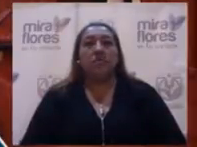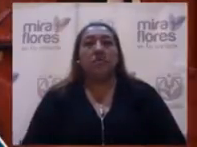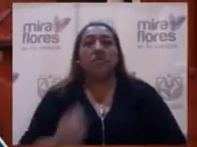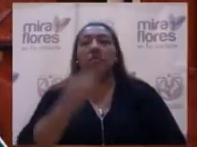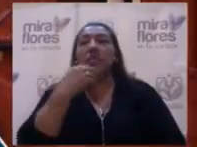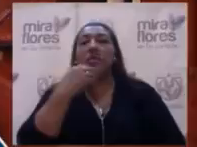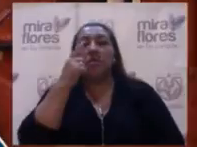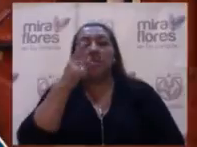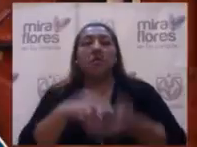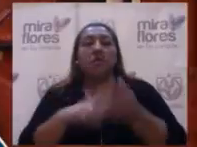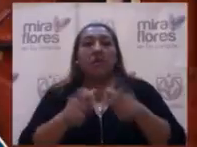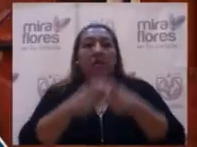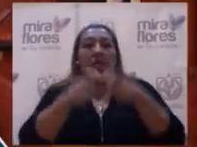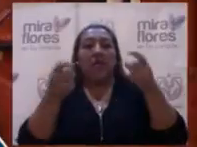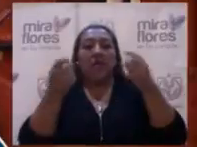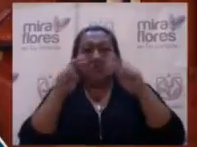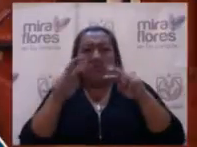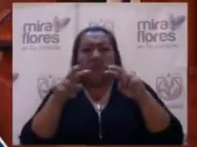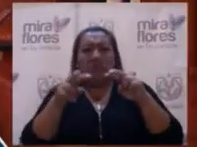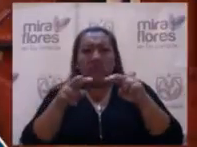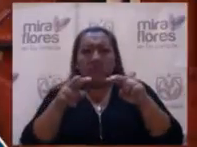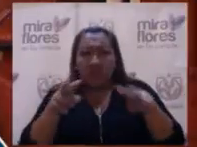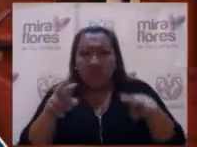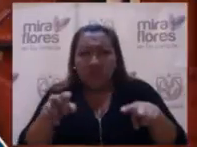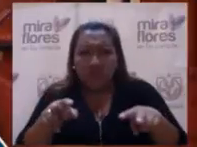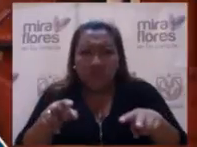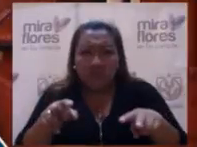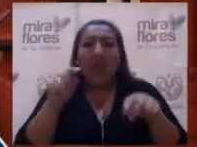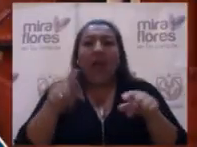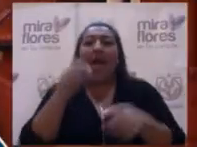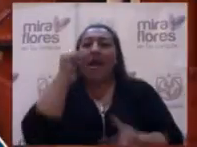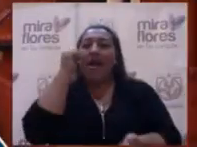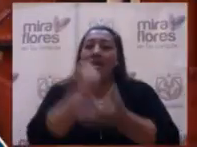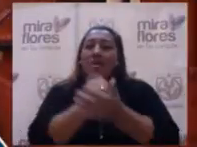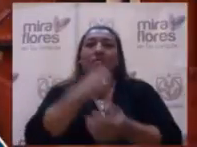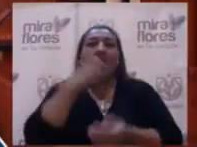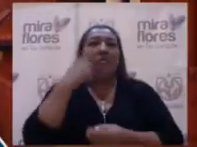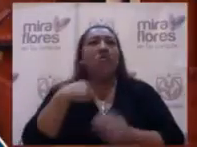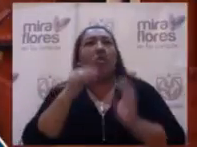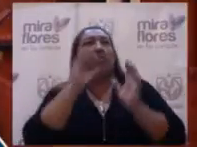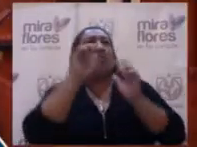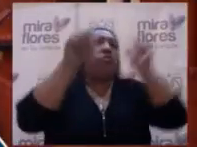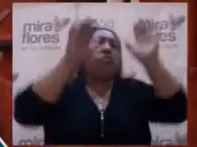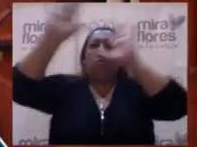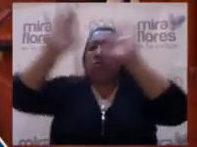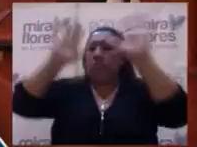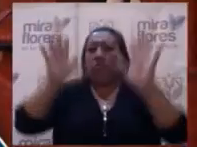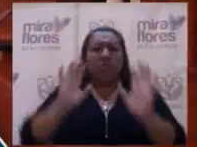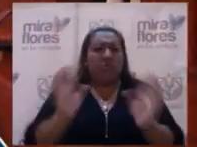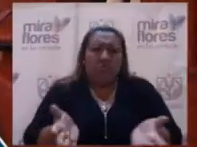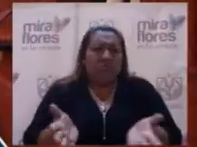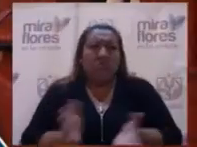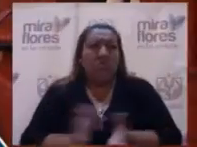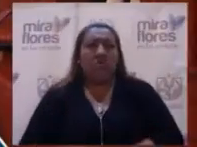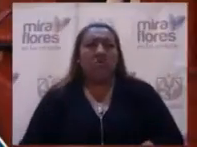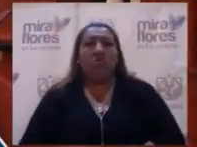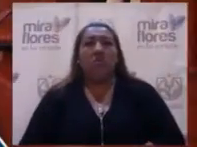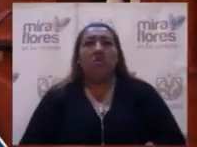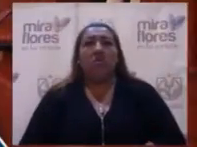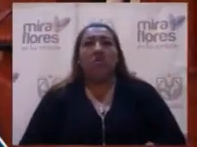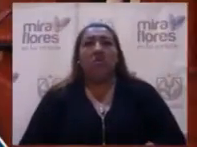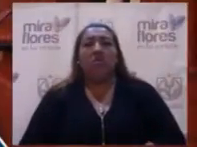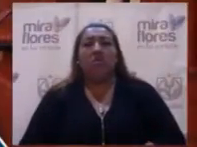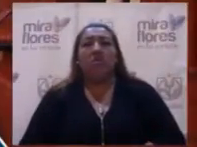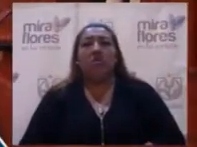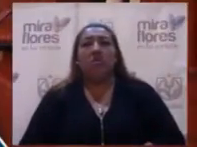con detenimiento. Pero no es que se vayan a poner letreros, ni mucho menos, ¿no? Esa es un poco la situación